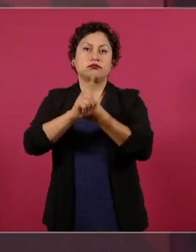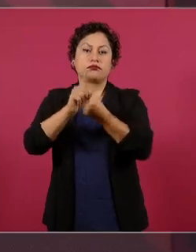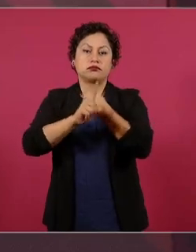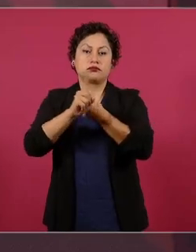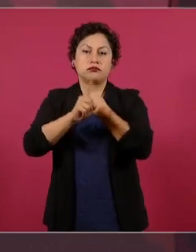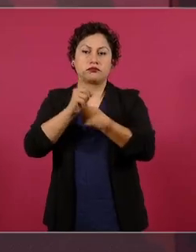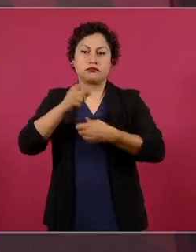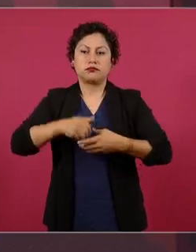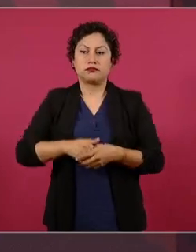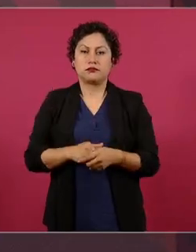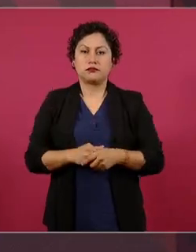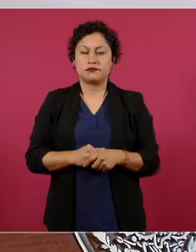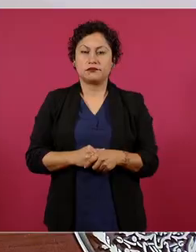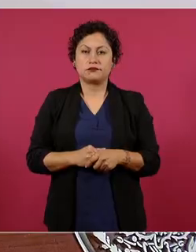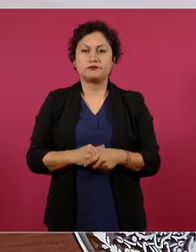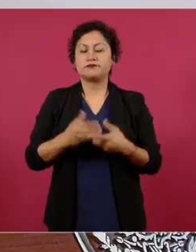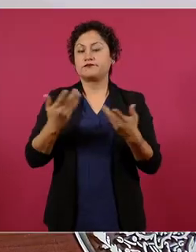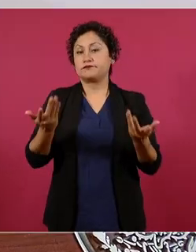la gente que